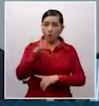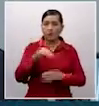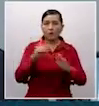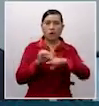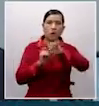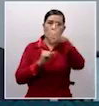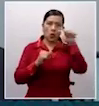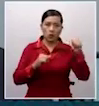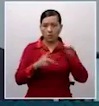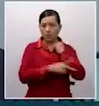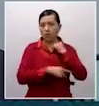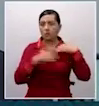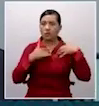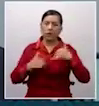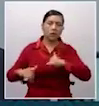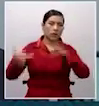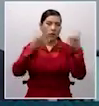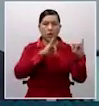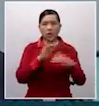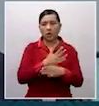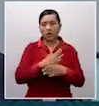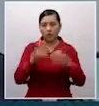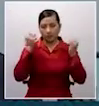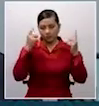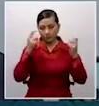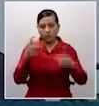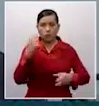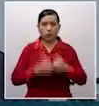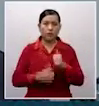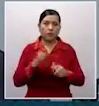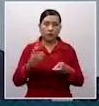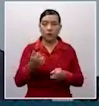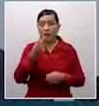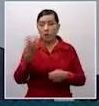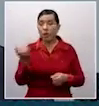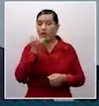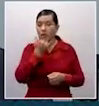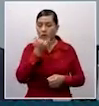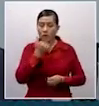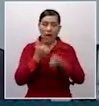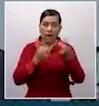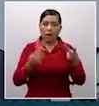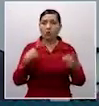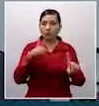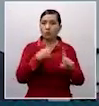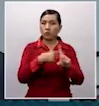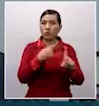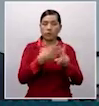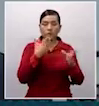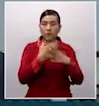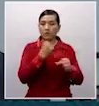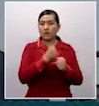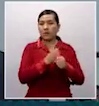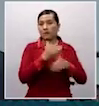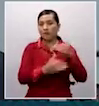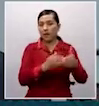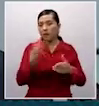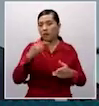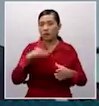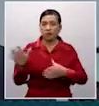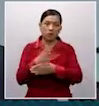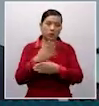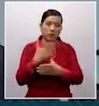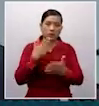países, compartimos aprendizajes, compartimos errores, aciertos. Tenemos que mejorar las técnicas de